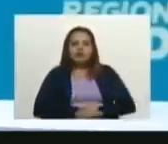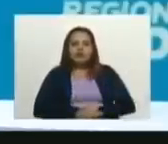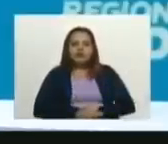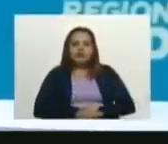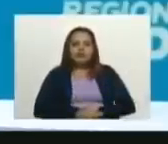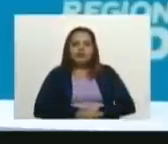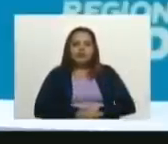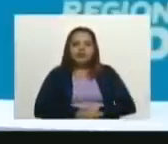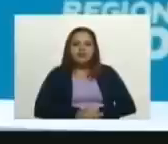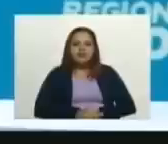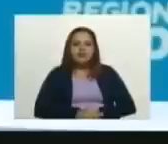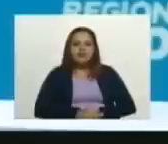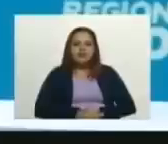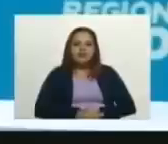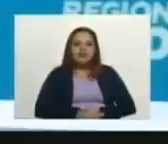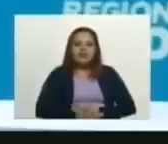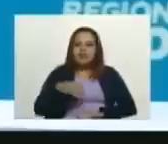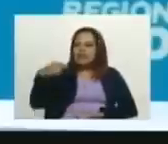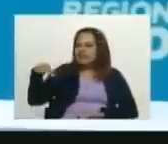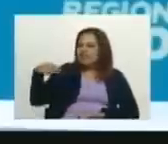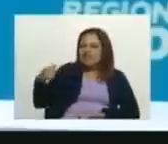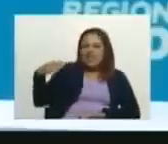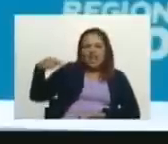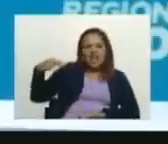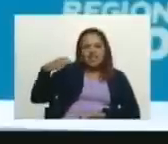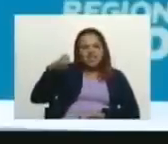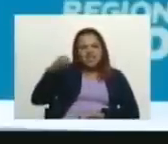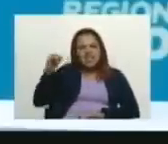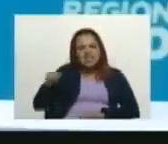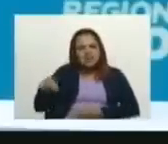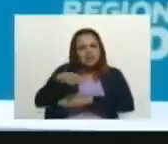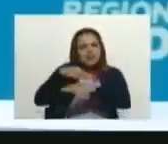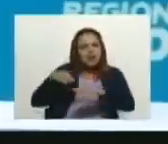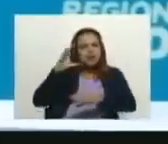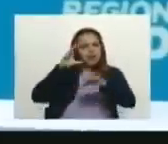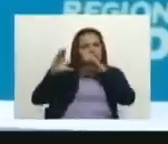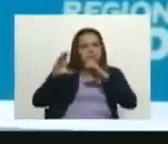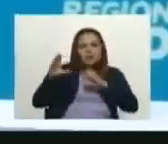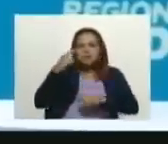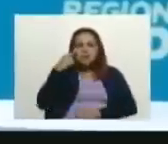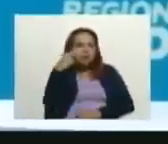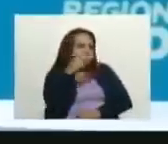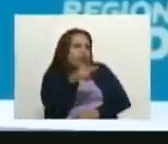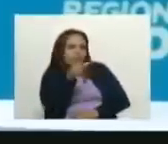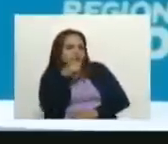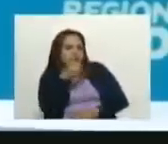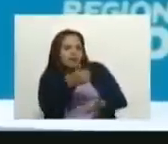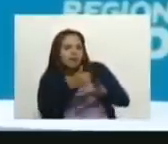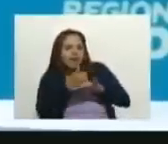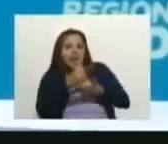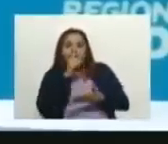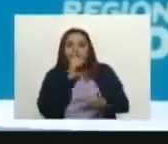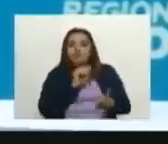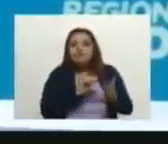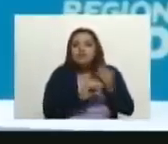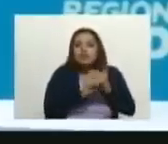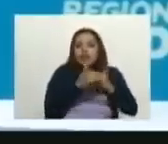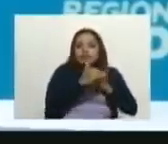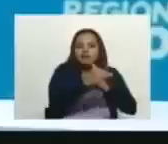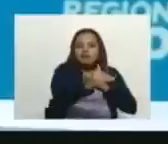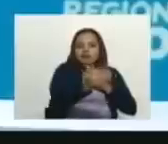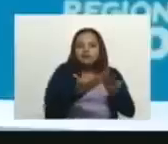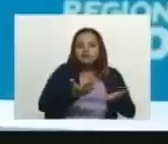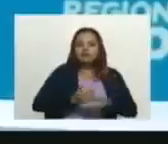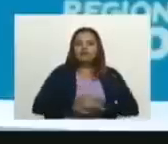¿ah? Ñañez no sabe ningún dicho, ¿vale? ¿Ah? Le miro la cara y no me ayuda. ¿Ah? A la chita callando, como dicen.